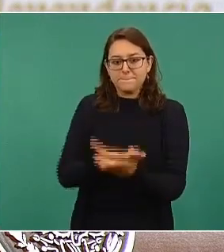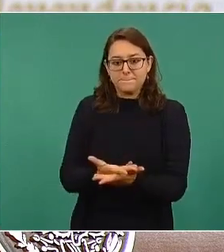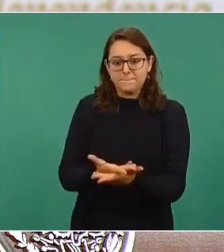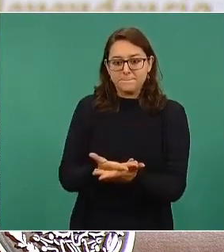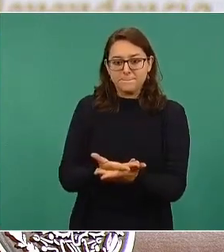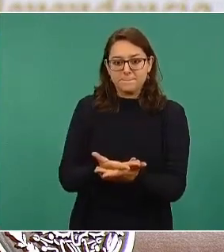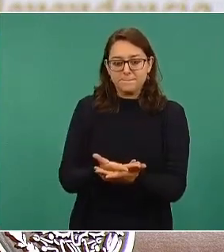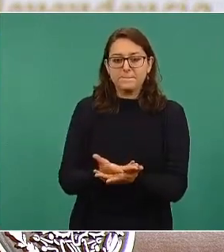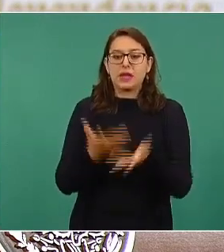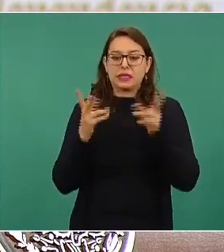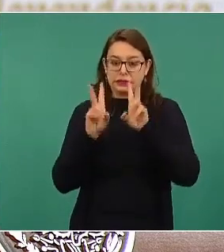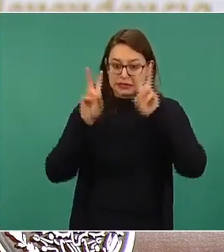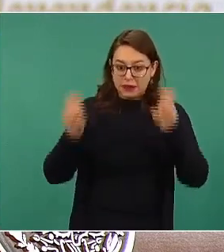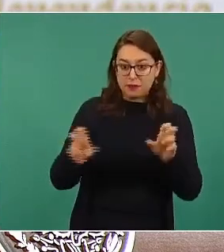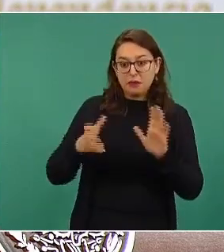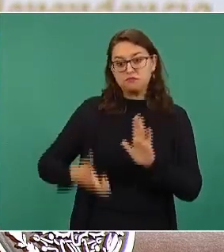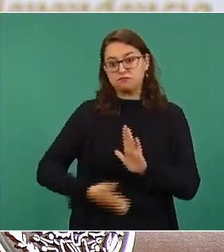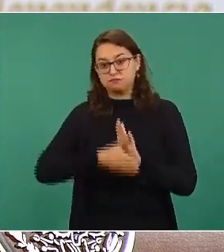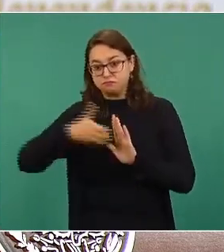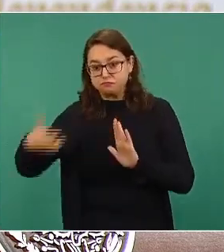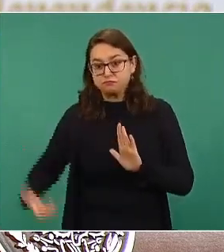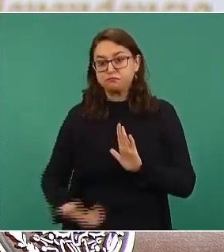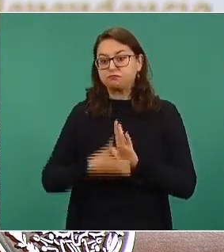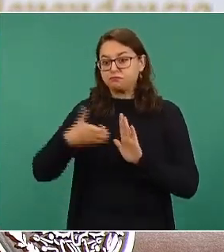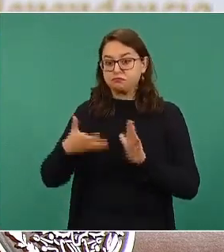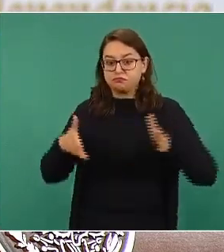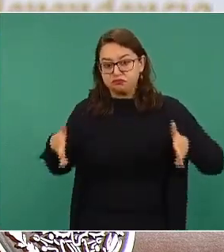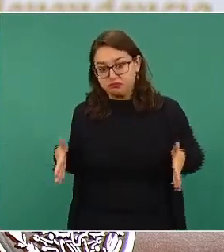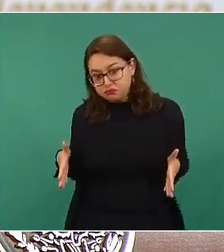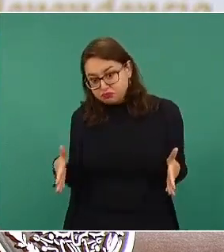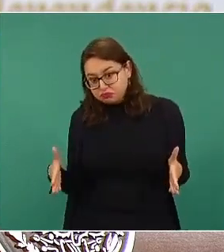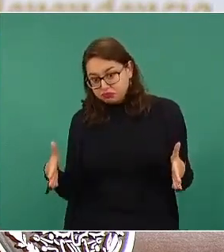que ver con desasolves, que tiene que ver con bordos,